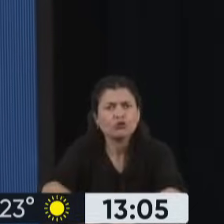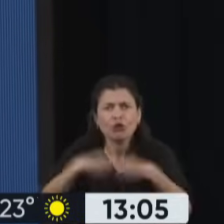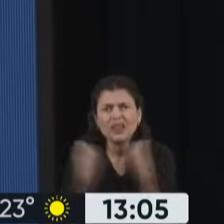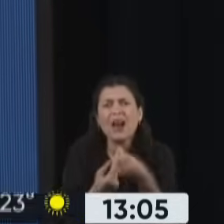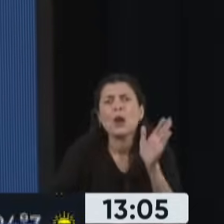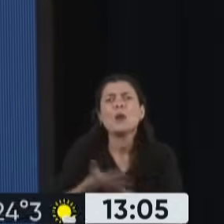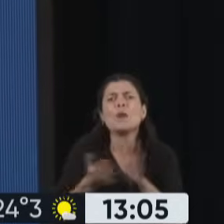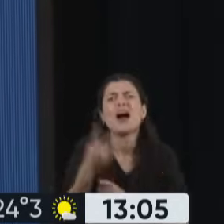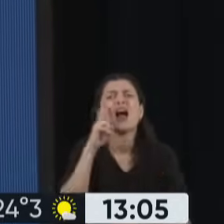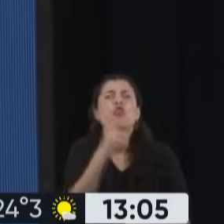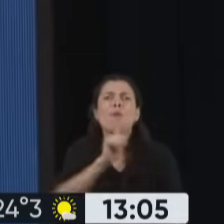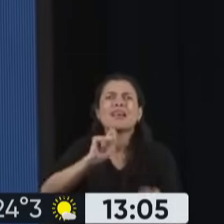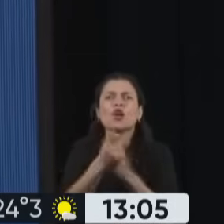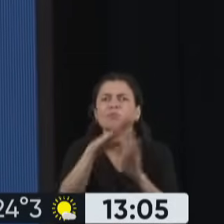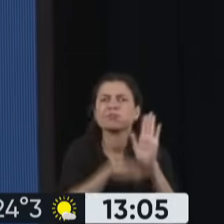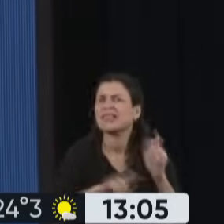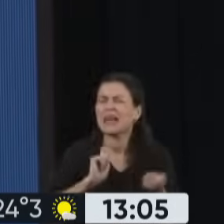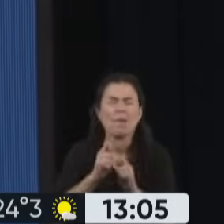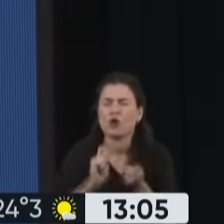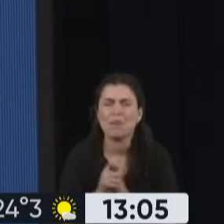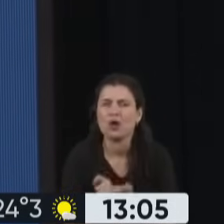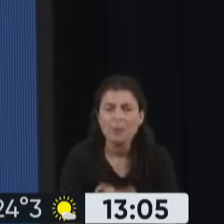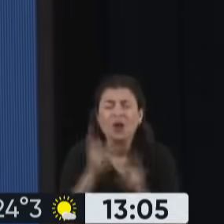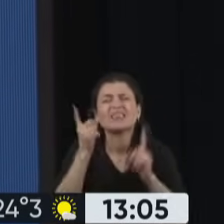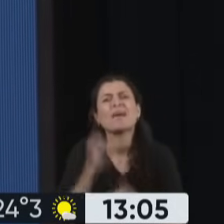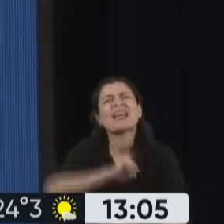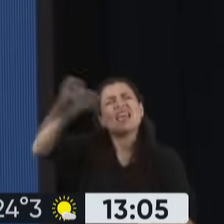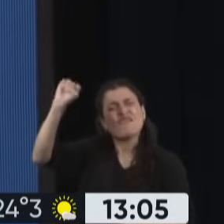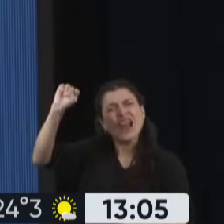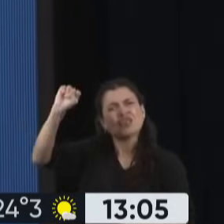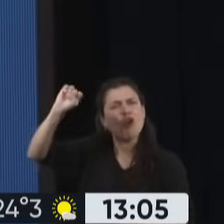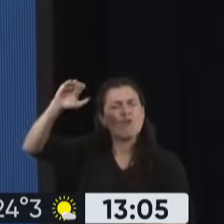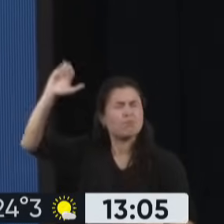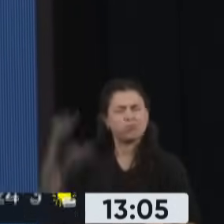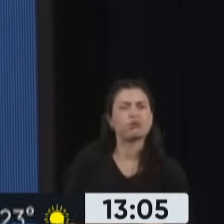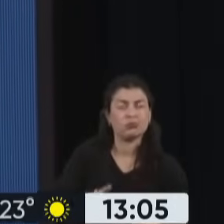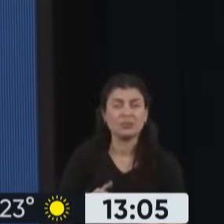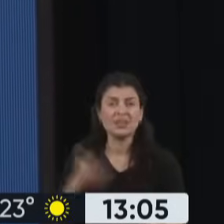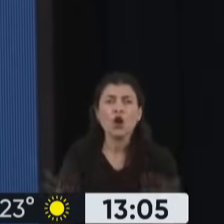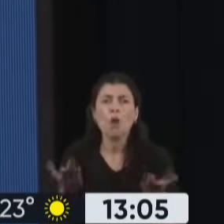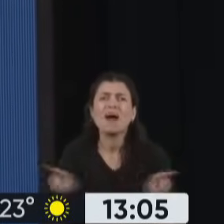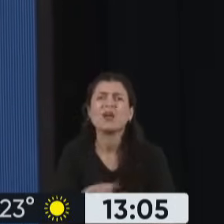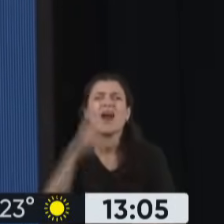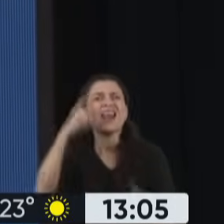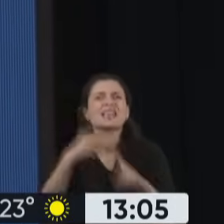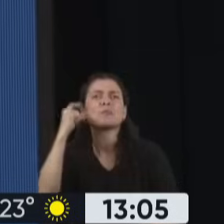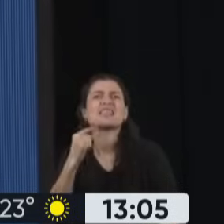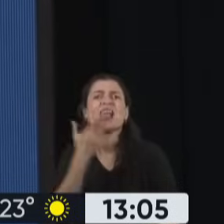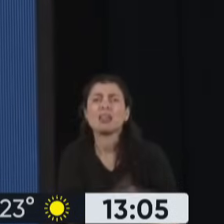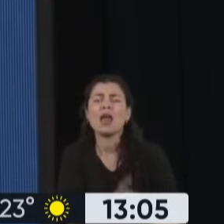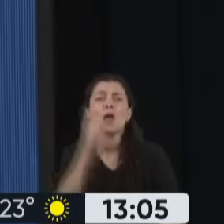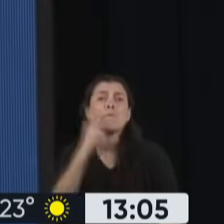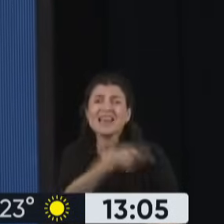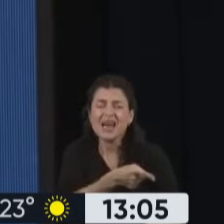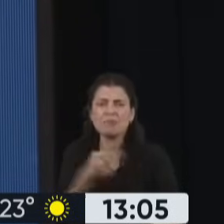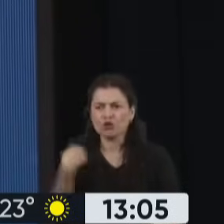estructurales. Y además hemos bajado más rápido la tasa de inflación que en el gobierno de Menem. Por lo tanto, les guste o no a nuestros